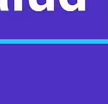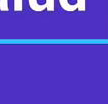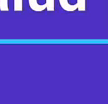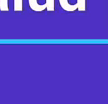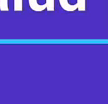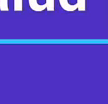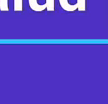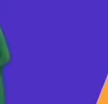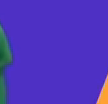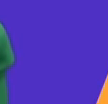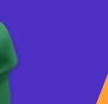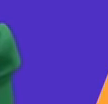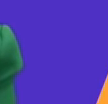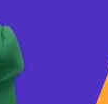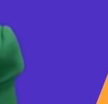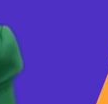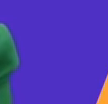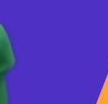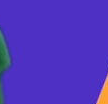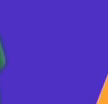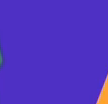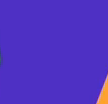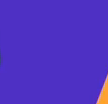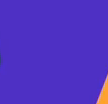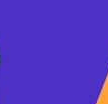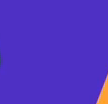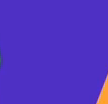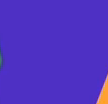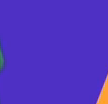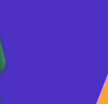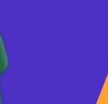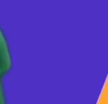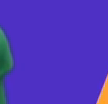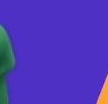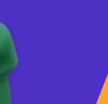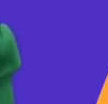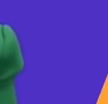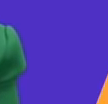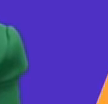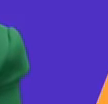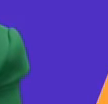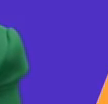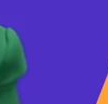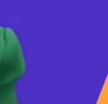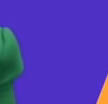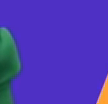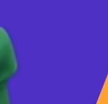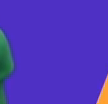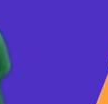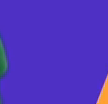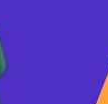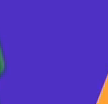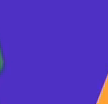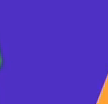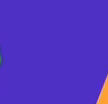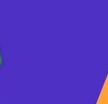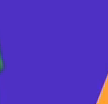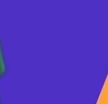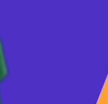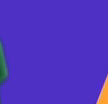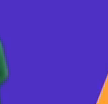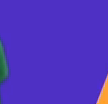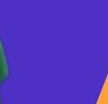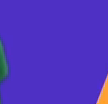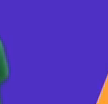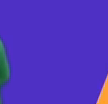la Secretaría de Salud. Recuerden que en equipo siempre será posible lograr un ambiente familiar y educativo